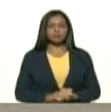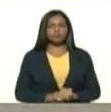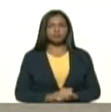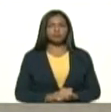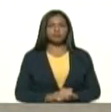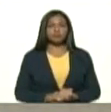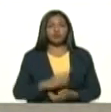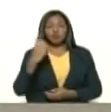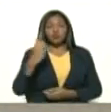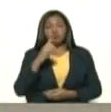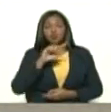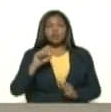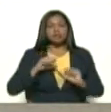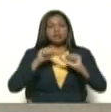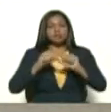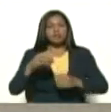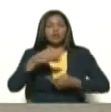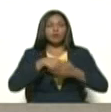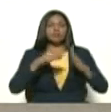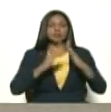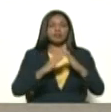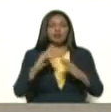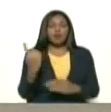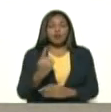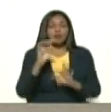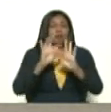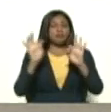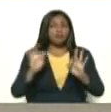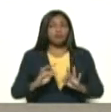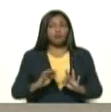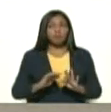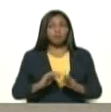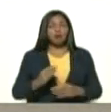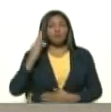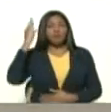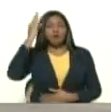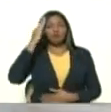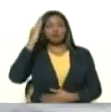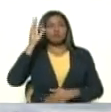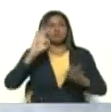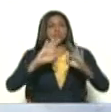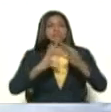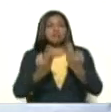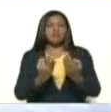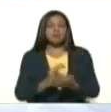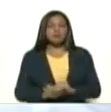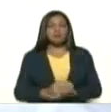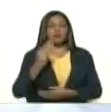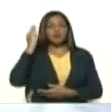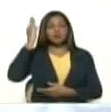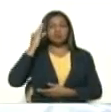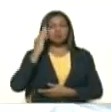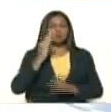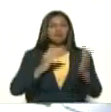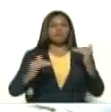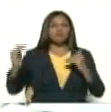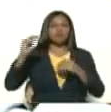con lo único que se puede mantener una cuarentena, con la conciencia de la familia, con la conciencia